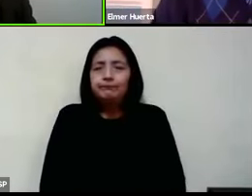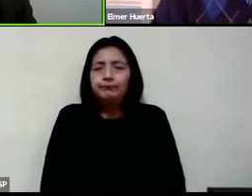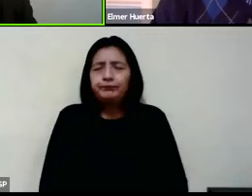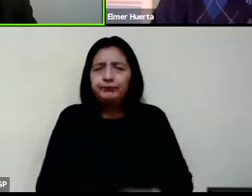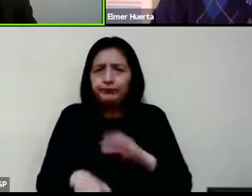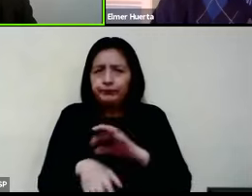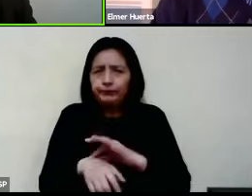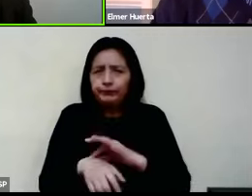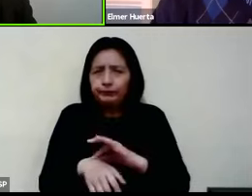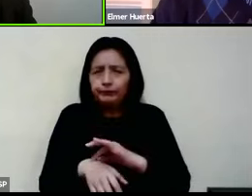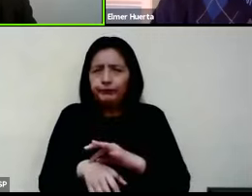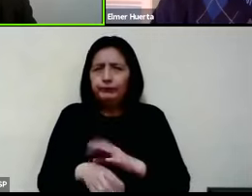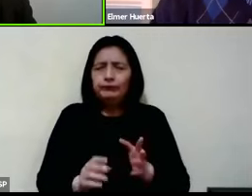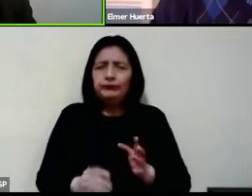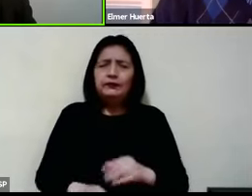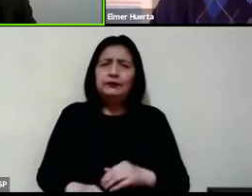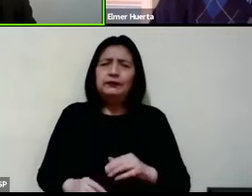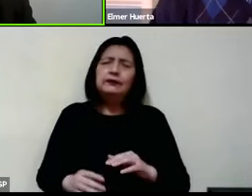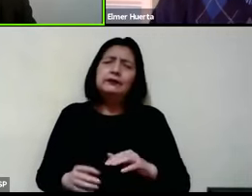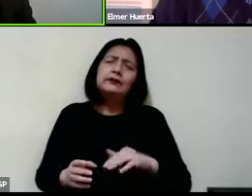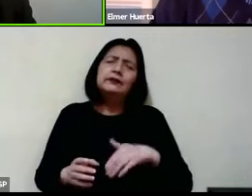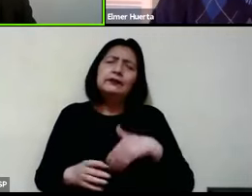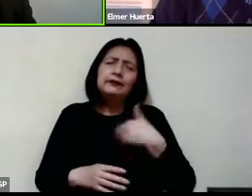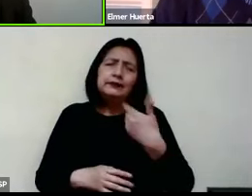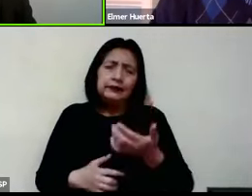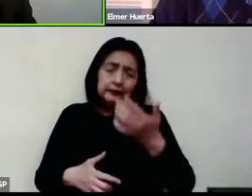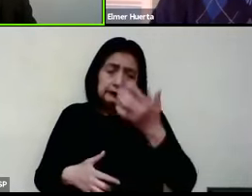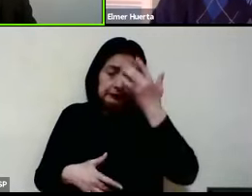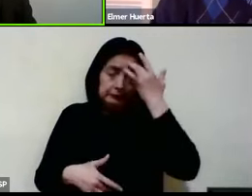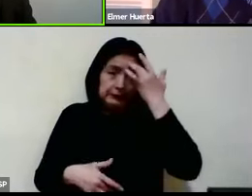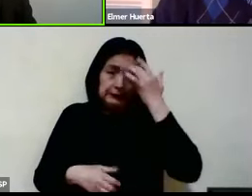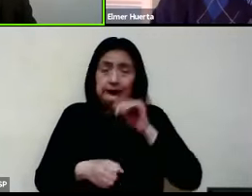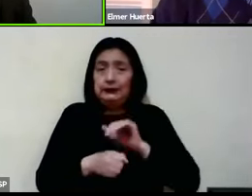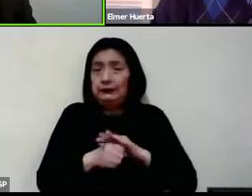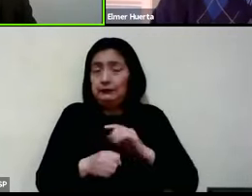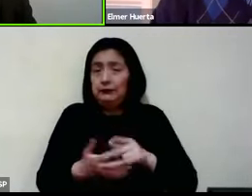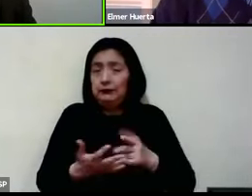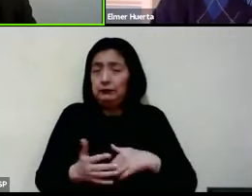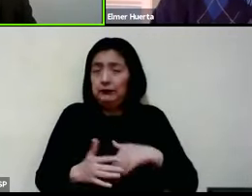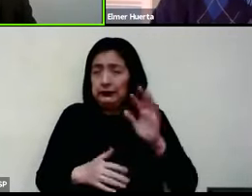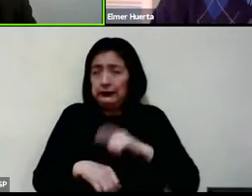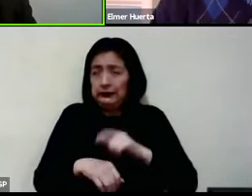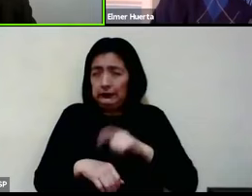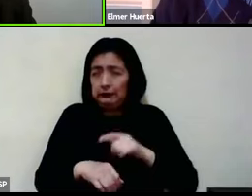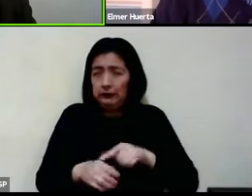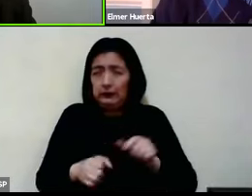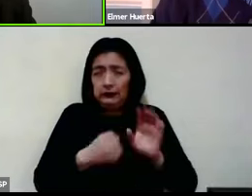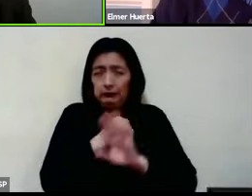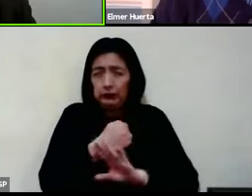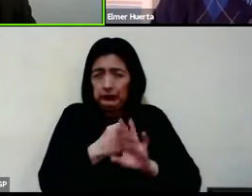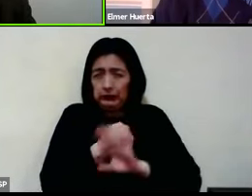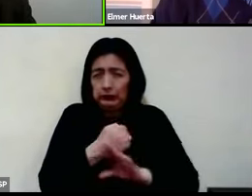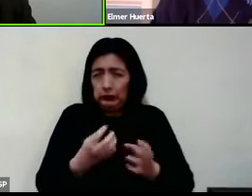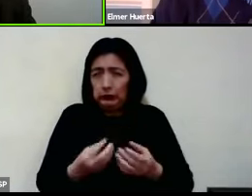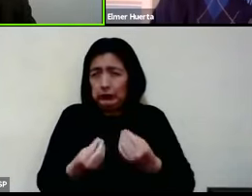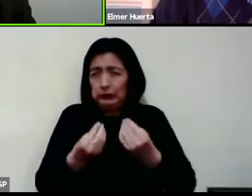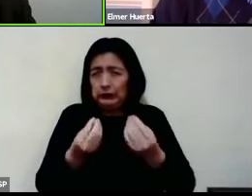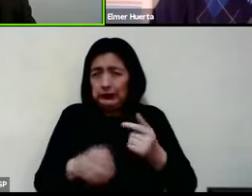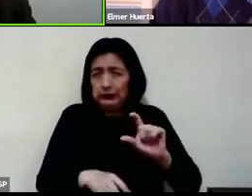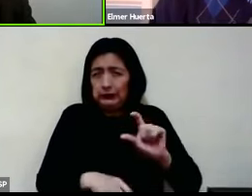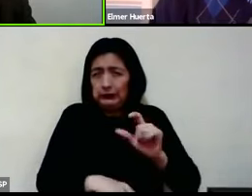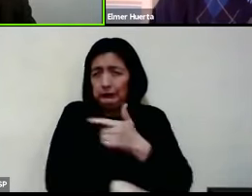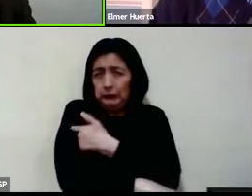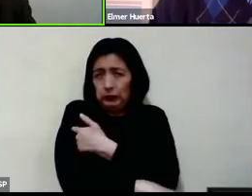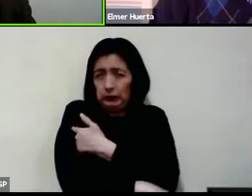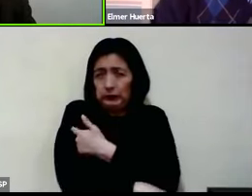Doctor, ¿la inmunidad posterior a la infección por COVID-19 dura más tiempo que la protección que brindan las vacunas contra